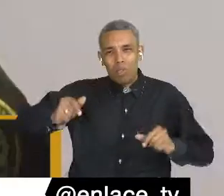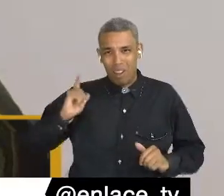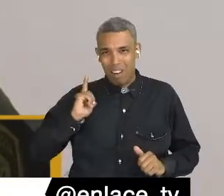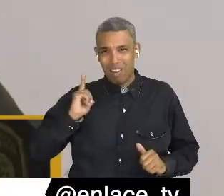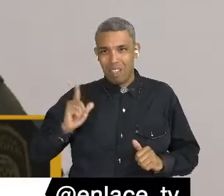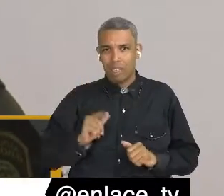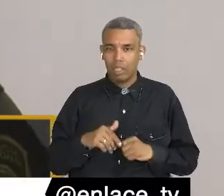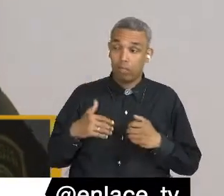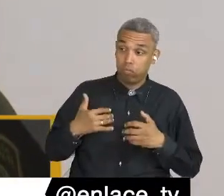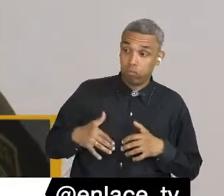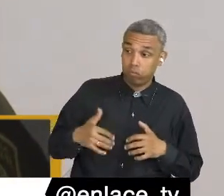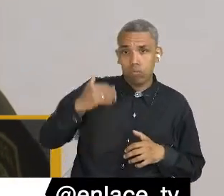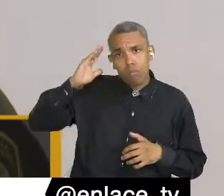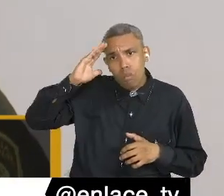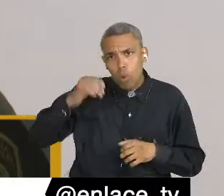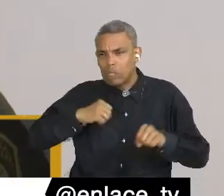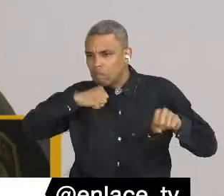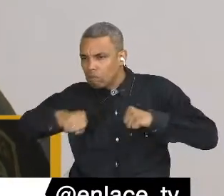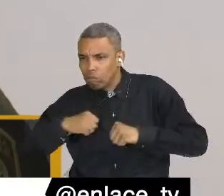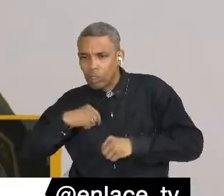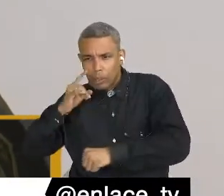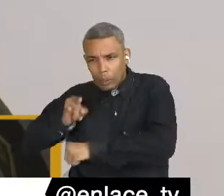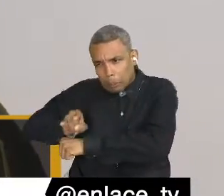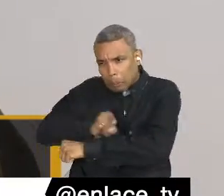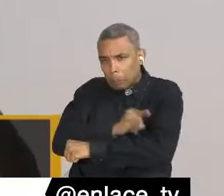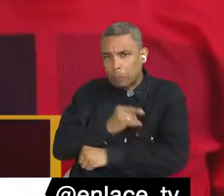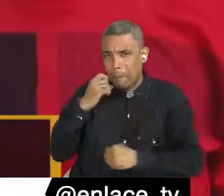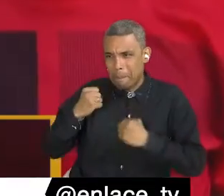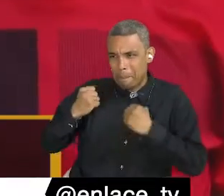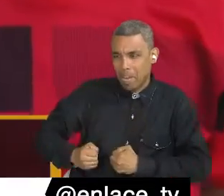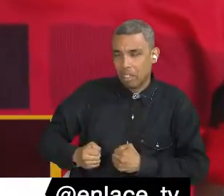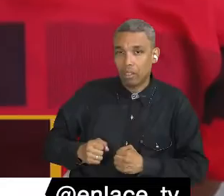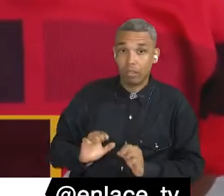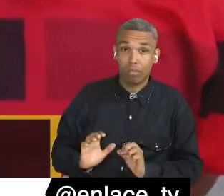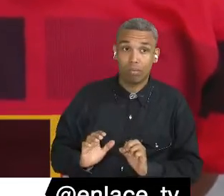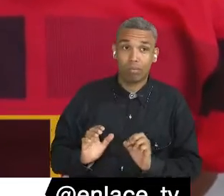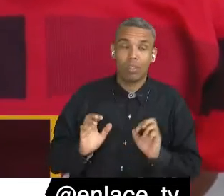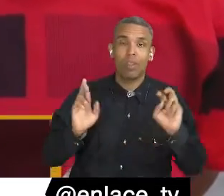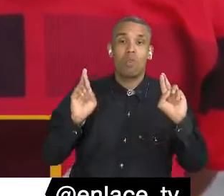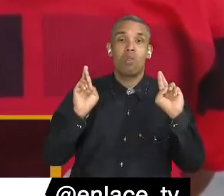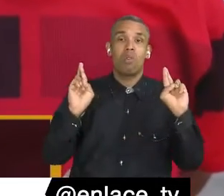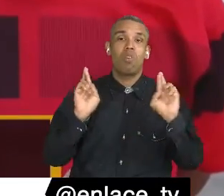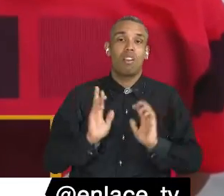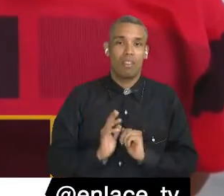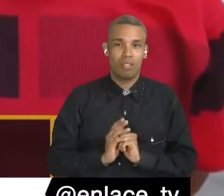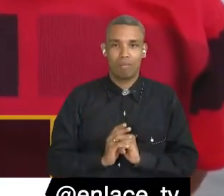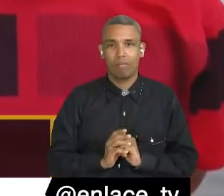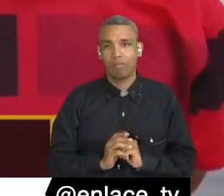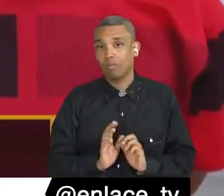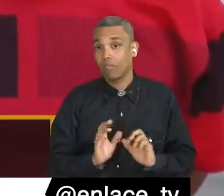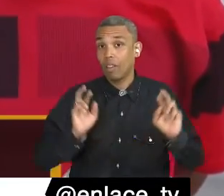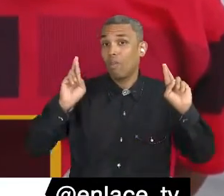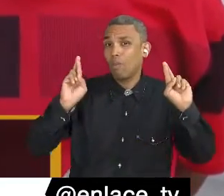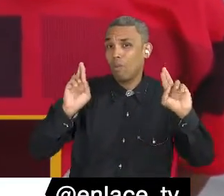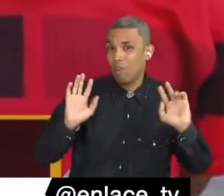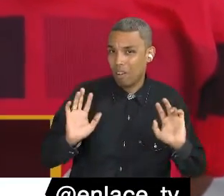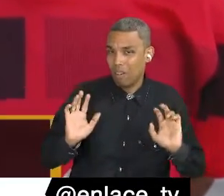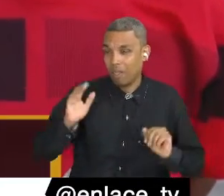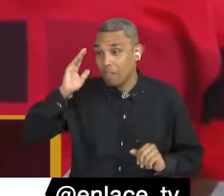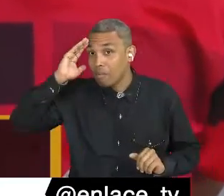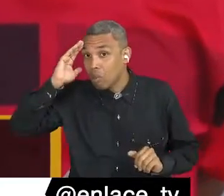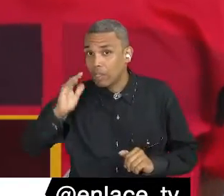esperan contundencia en los resultados contra la delincuencia. Vamos a esperar cómo funciona, porque es muy bueno que el cuadrante